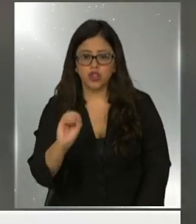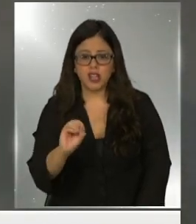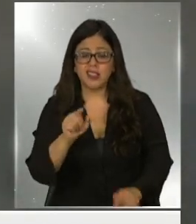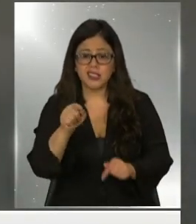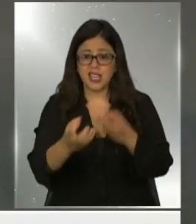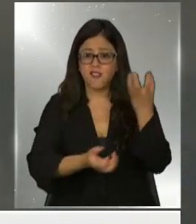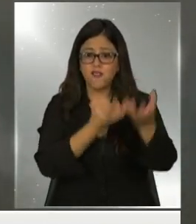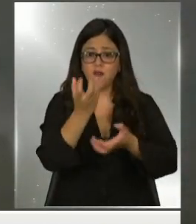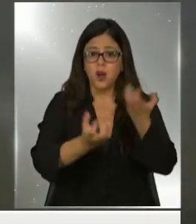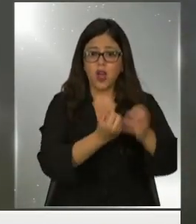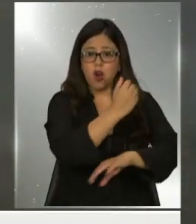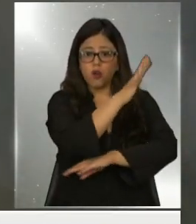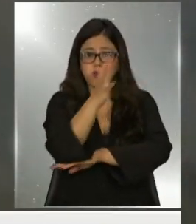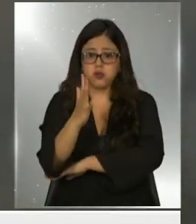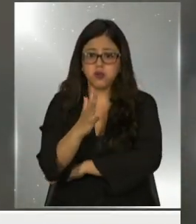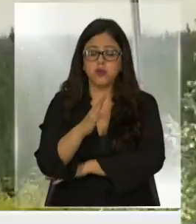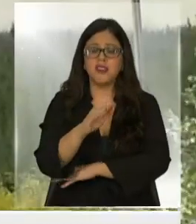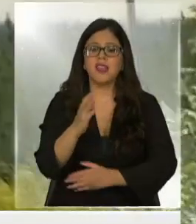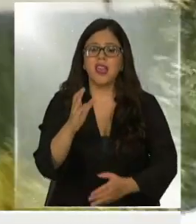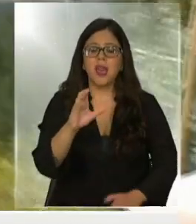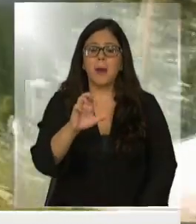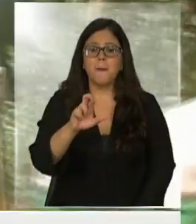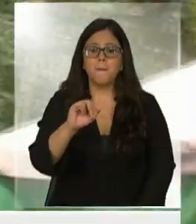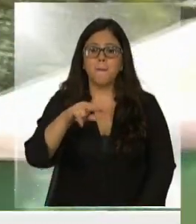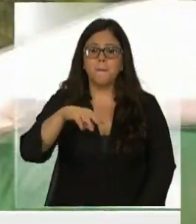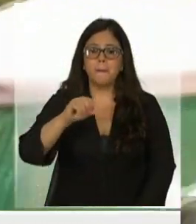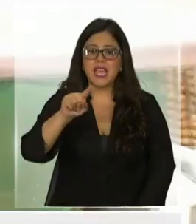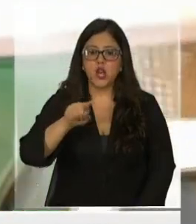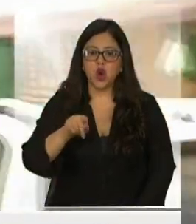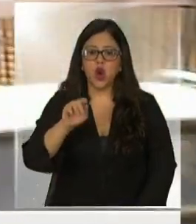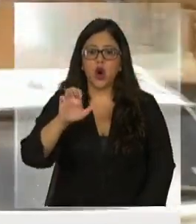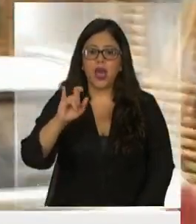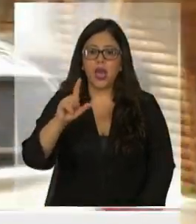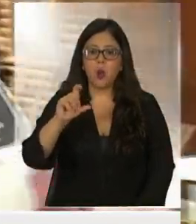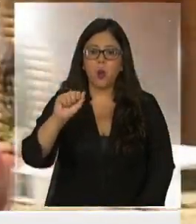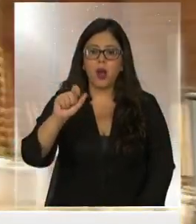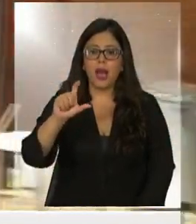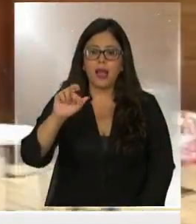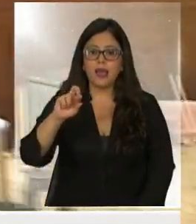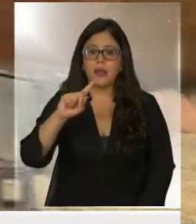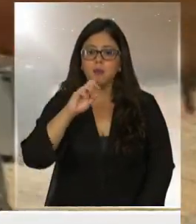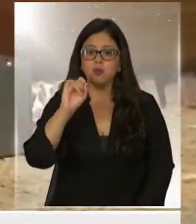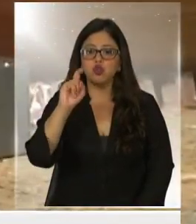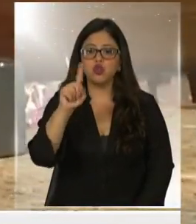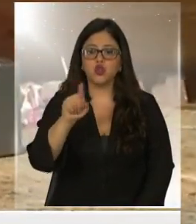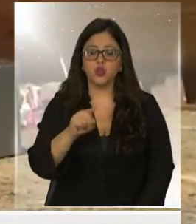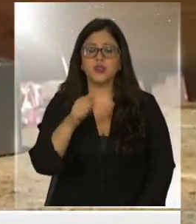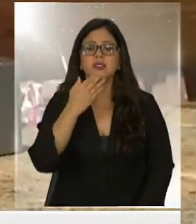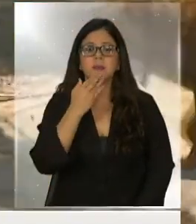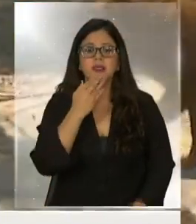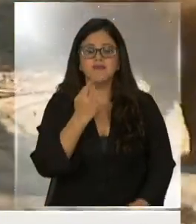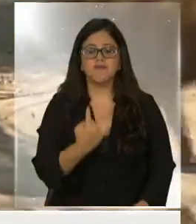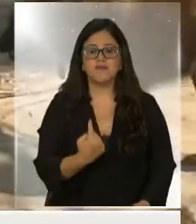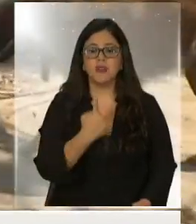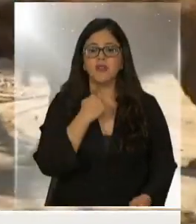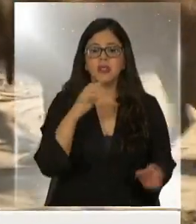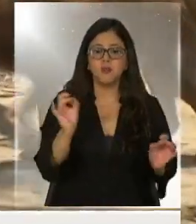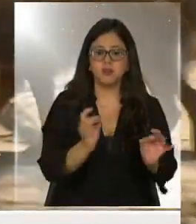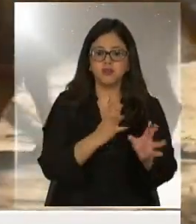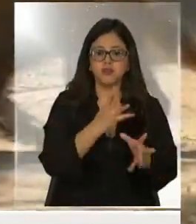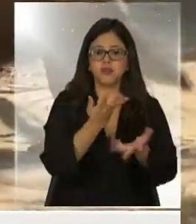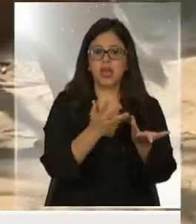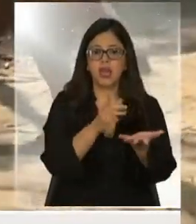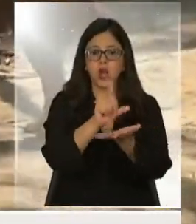mayoría con plantaciones de pino y eucaliptus, pero también las llamas amenazan con llegar a viviendas en los sectores rurales.